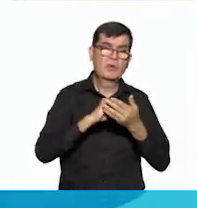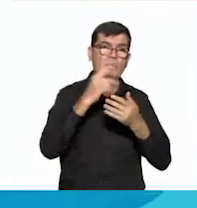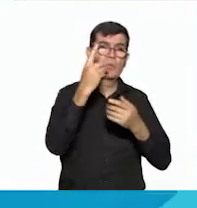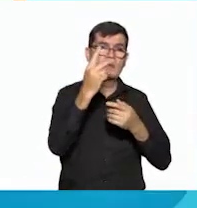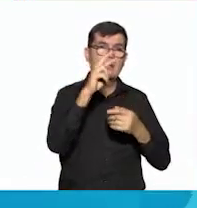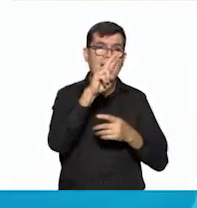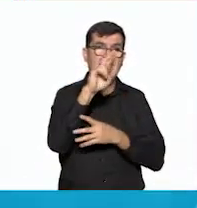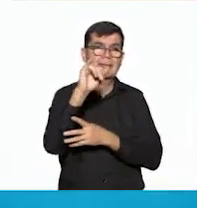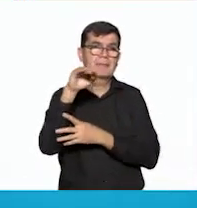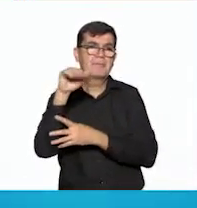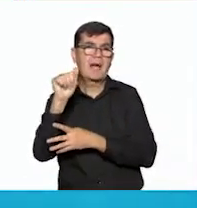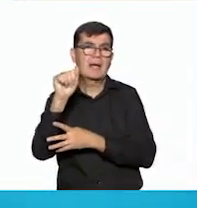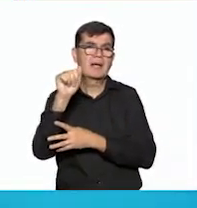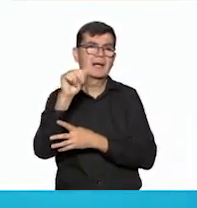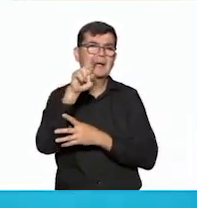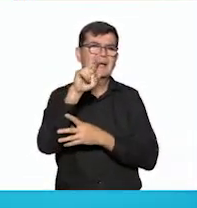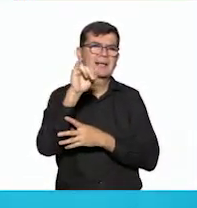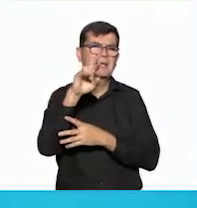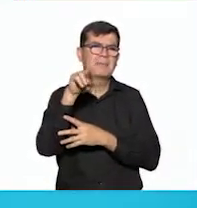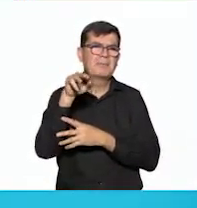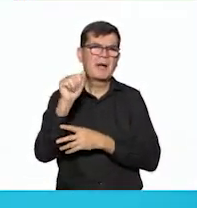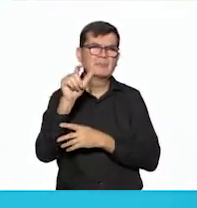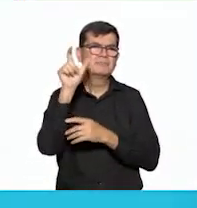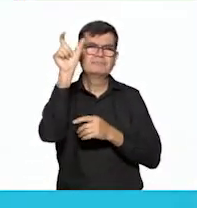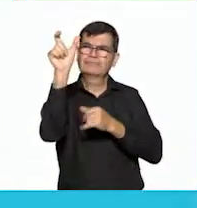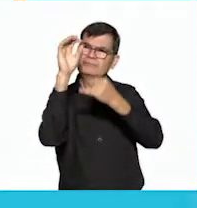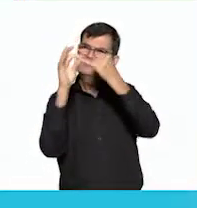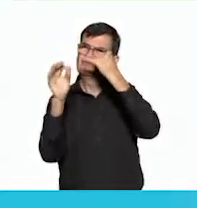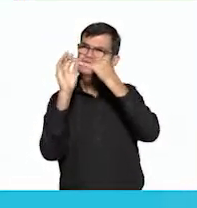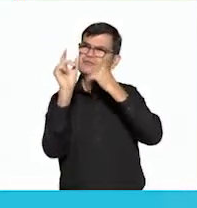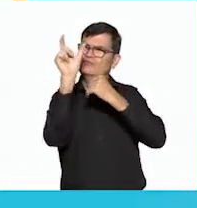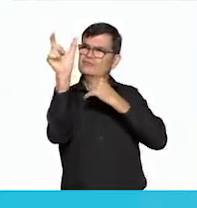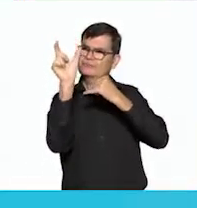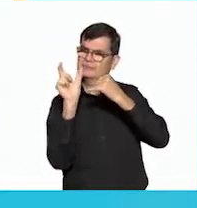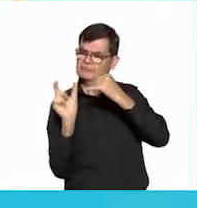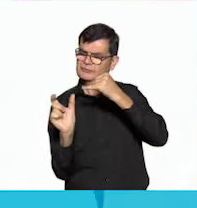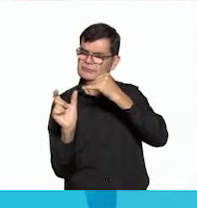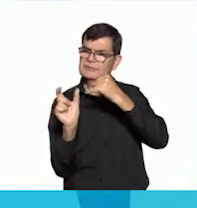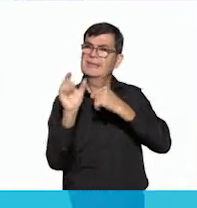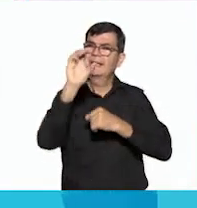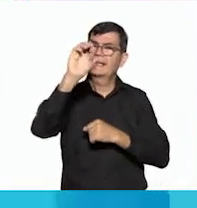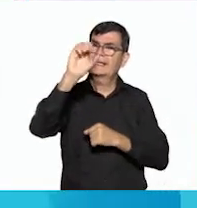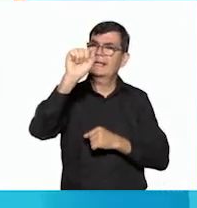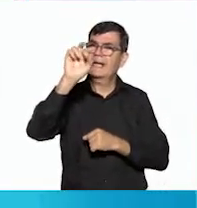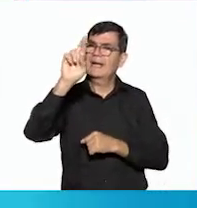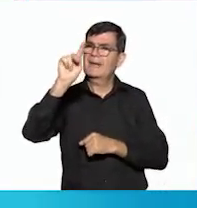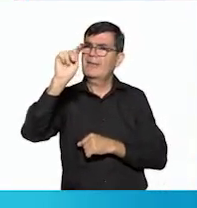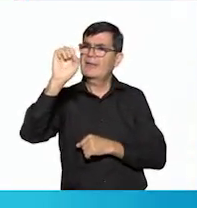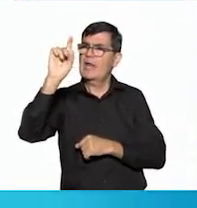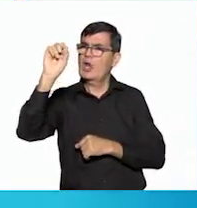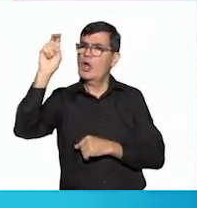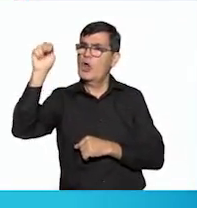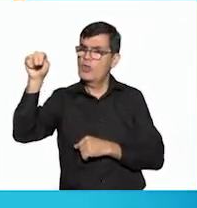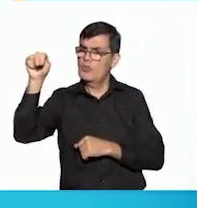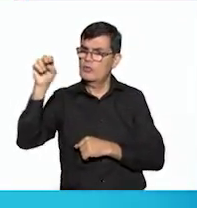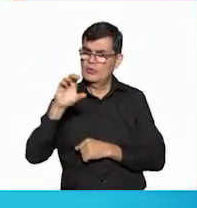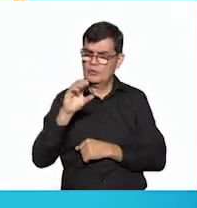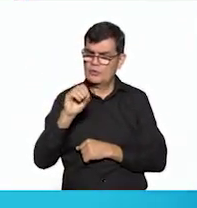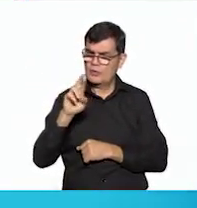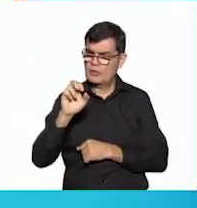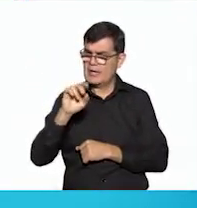una rima. ¿Cuál es, Ale? Nos está marcando la rima cartelón con